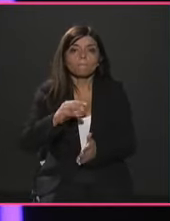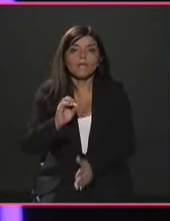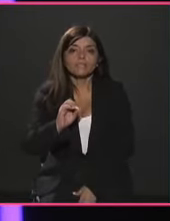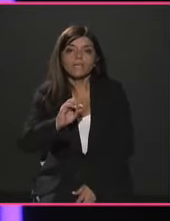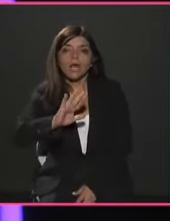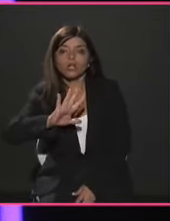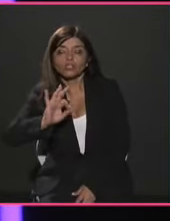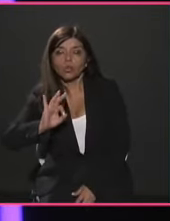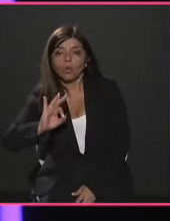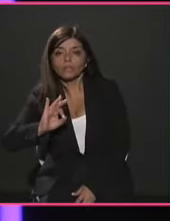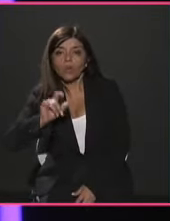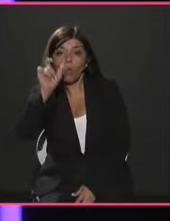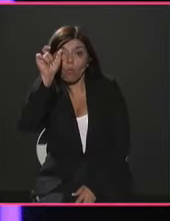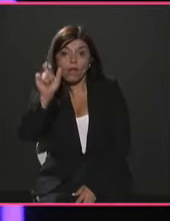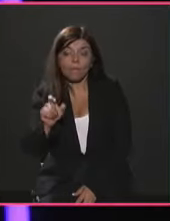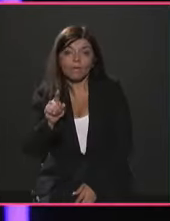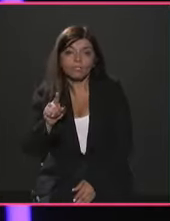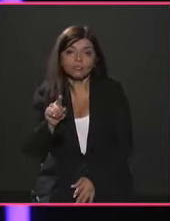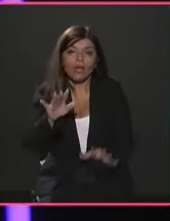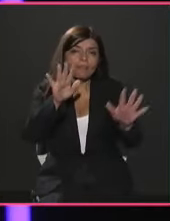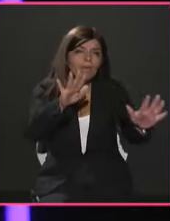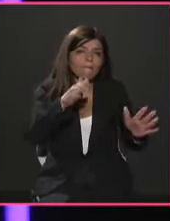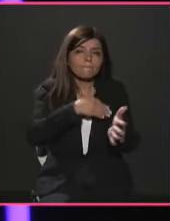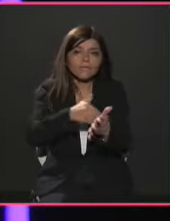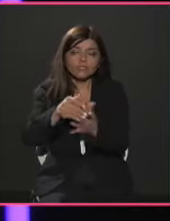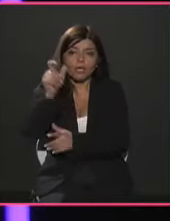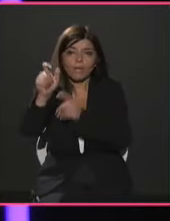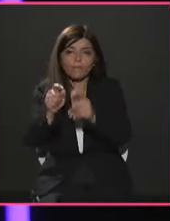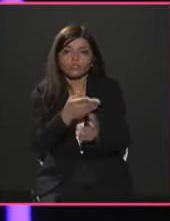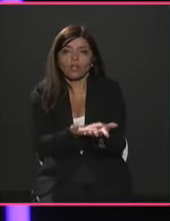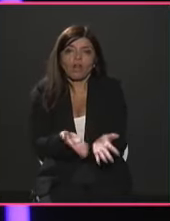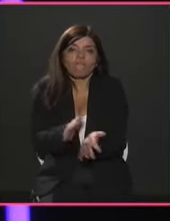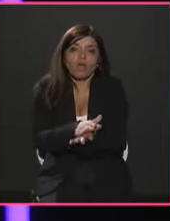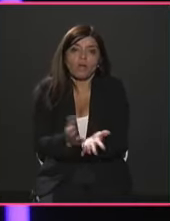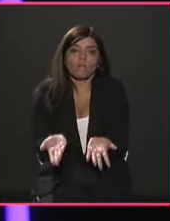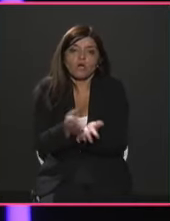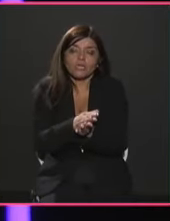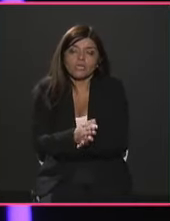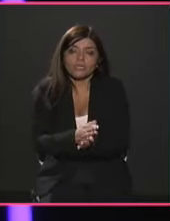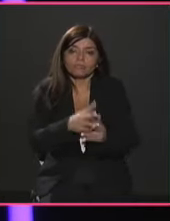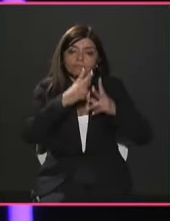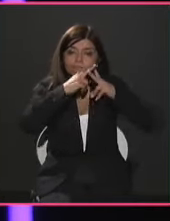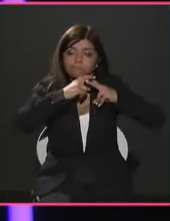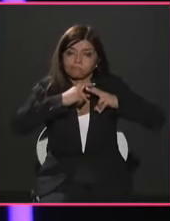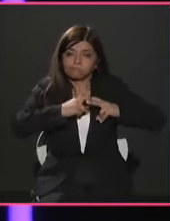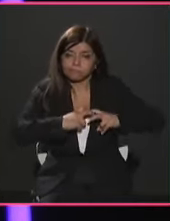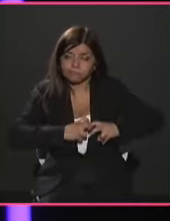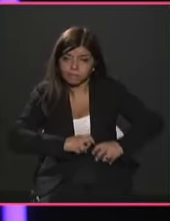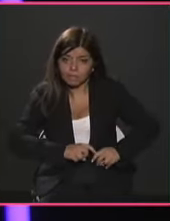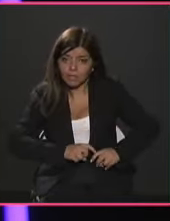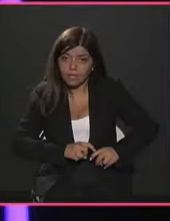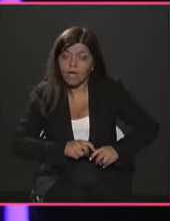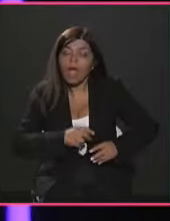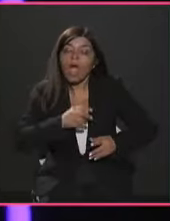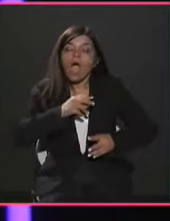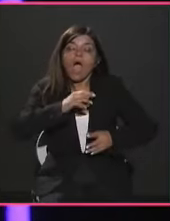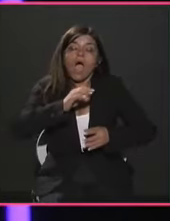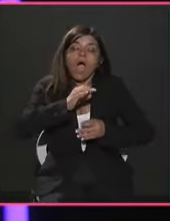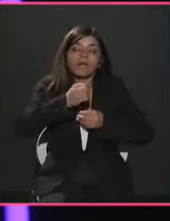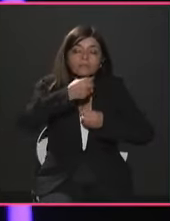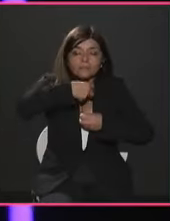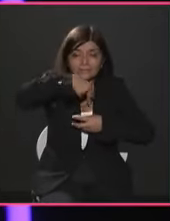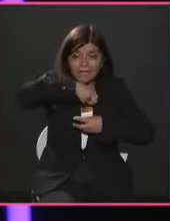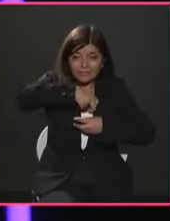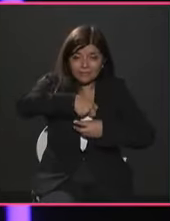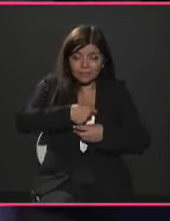cada 10 segundos 10 millones de personas al año van a morir de una bacteriana de no ser que hagamos algo drástico al respecto pero est es una